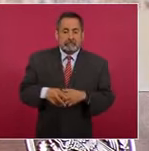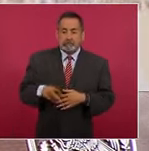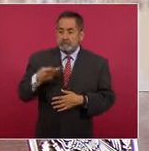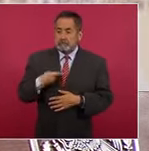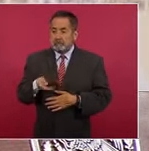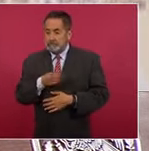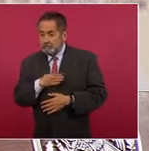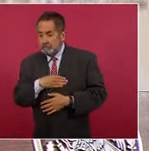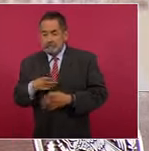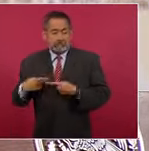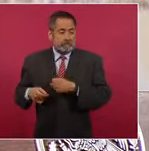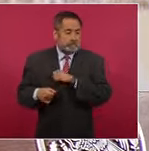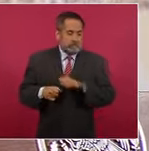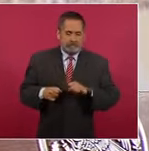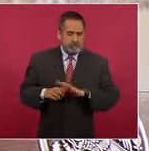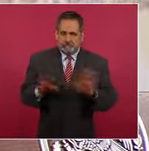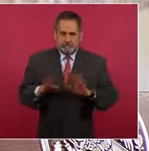malos,